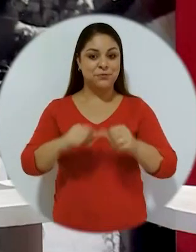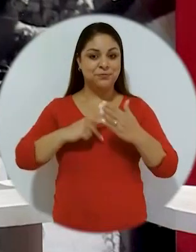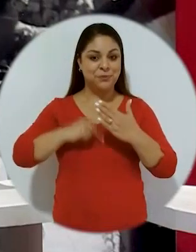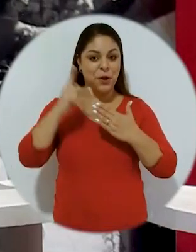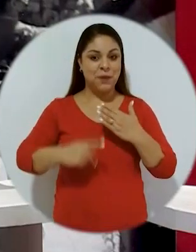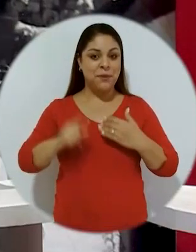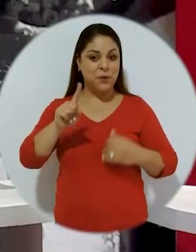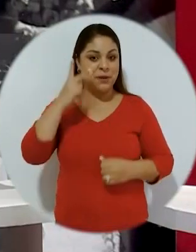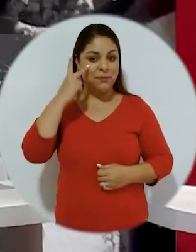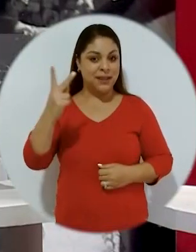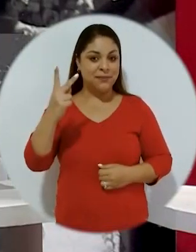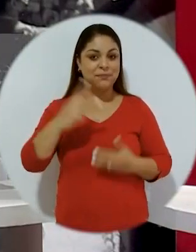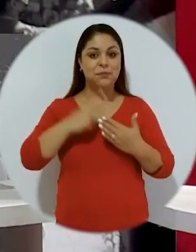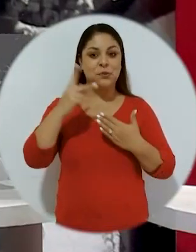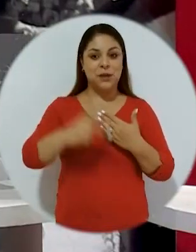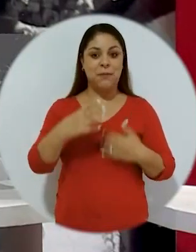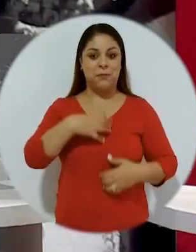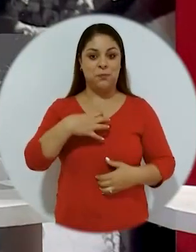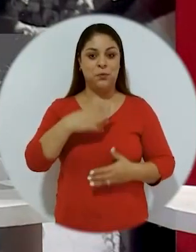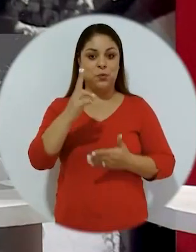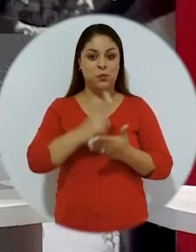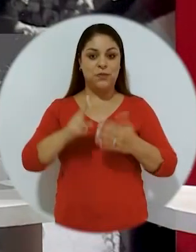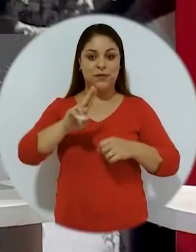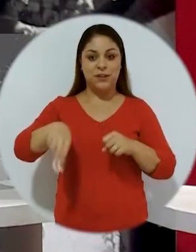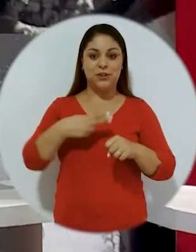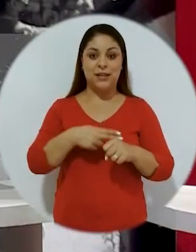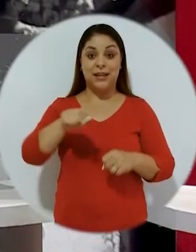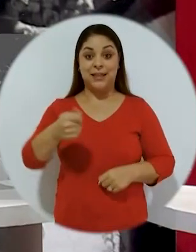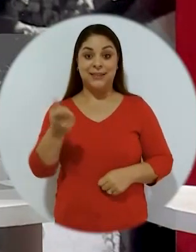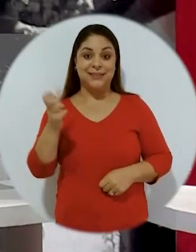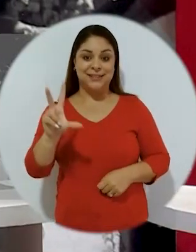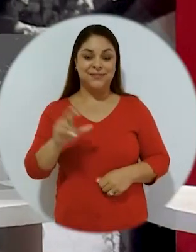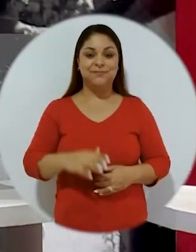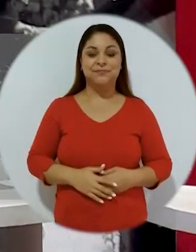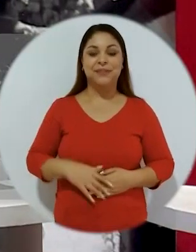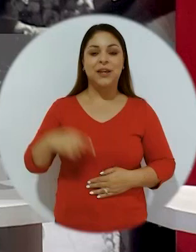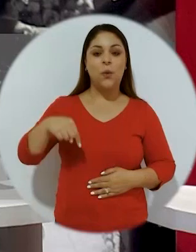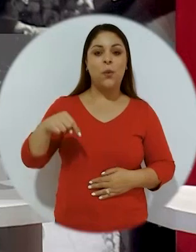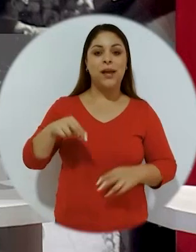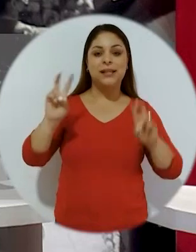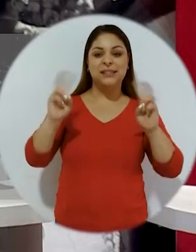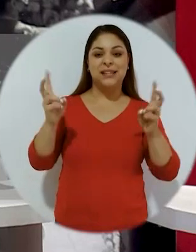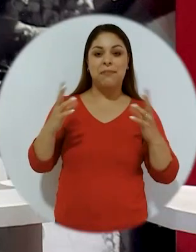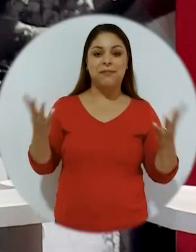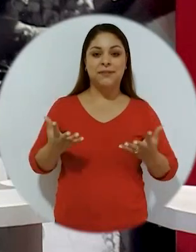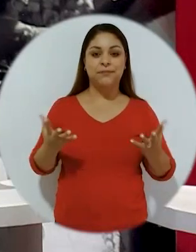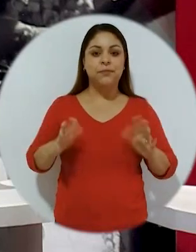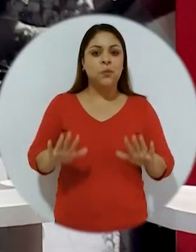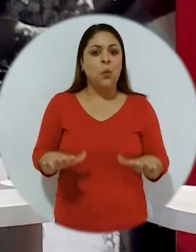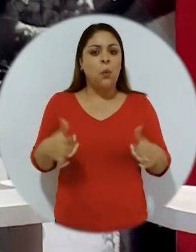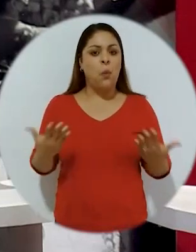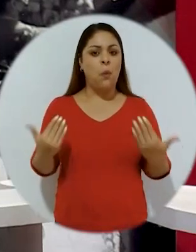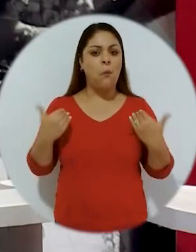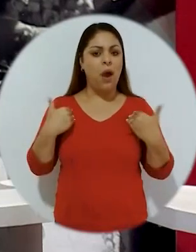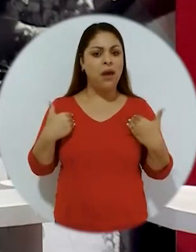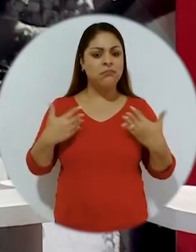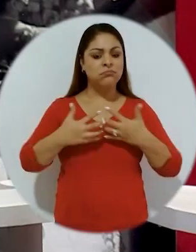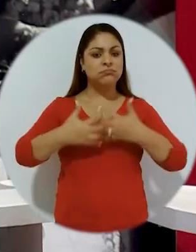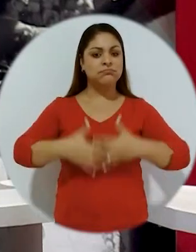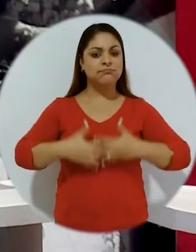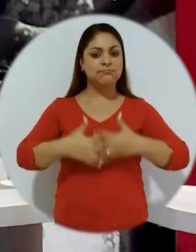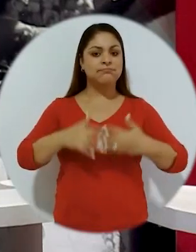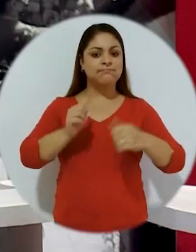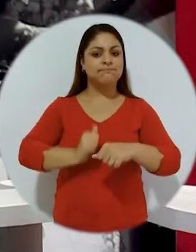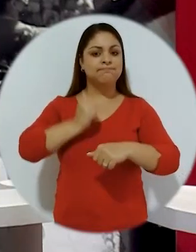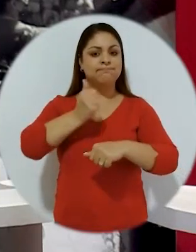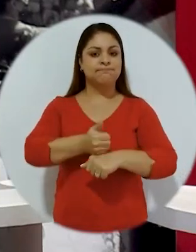Continúa usted con Una Mirada, del programa de la Universidad Nacional y SINAC S.A. Hoy con el tema del cómo tener empresas innovadoras